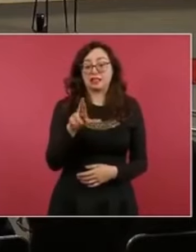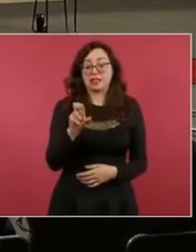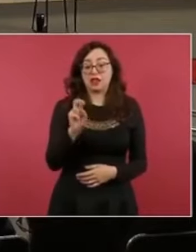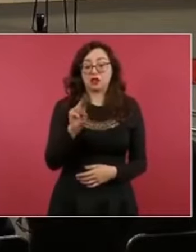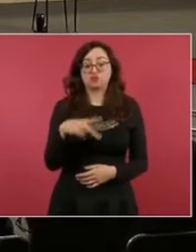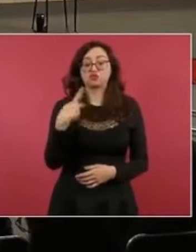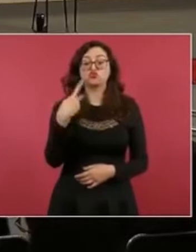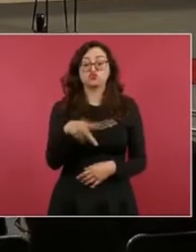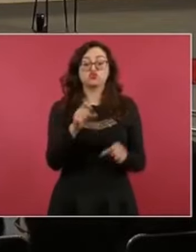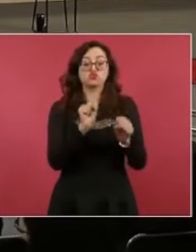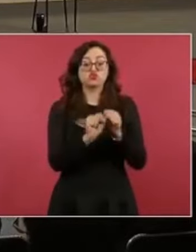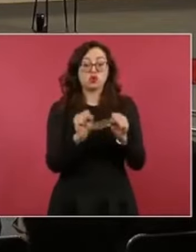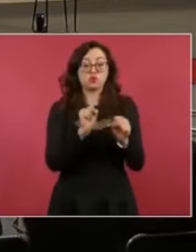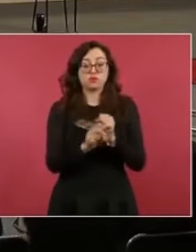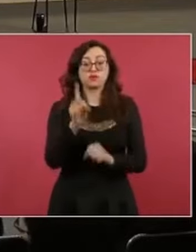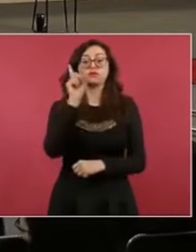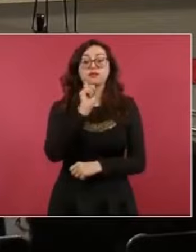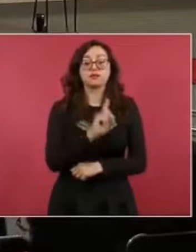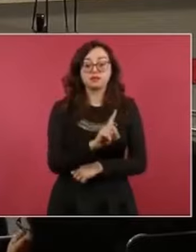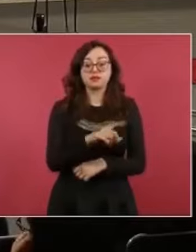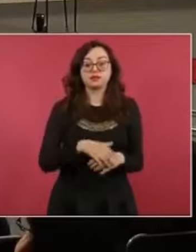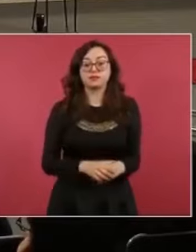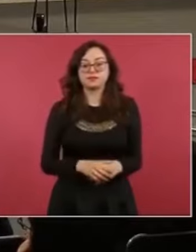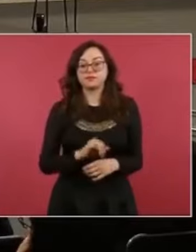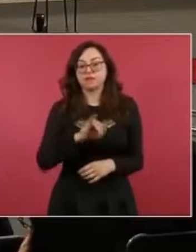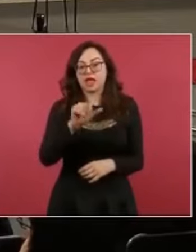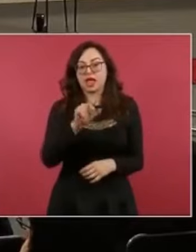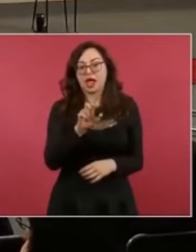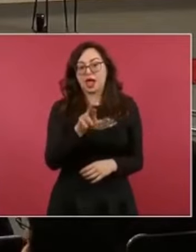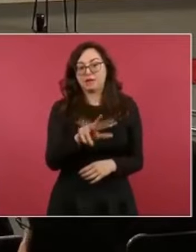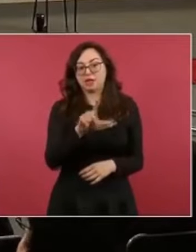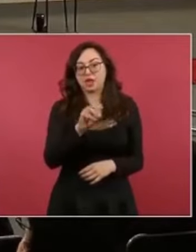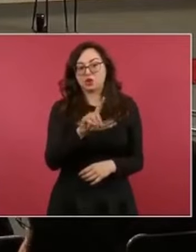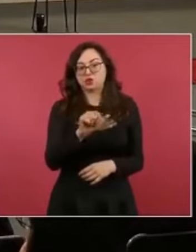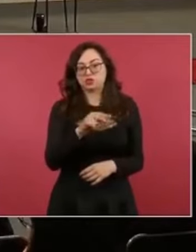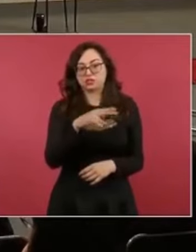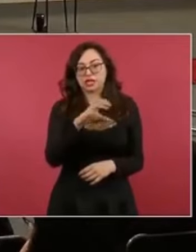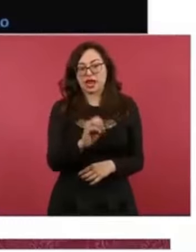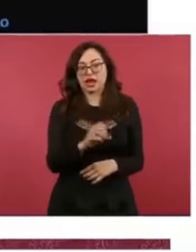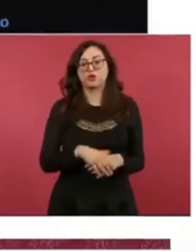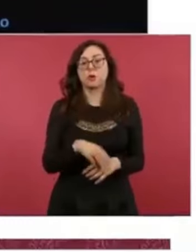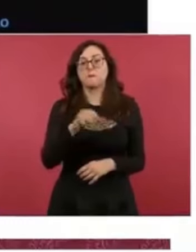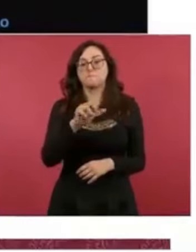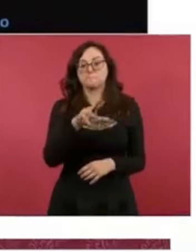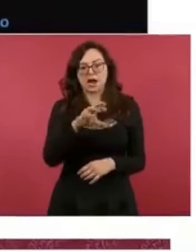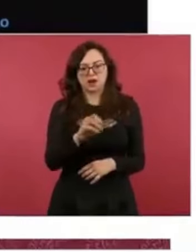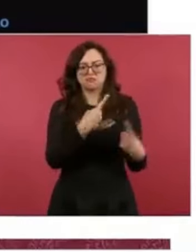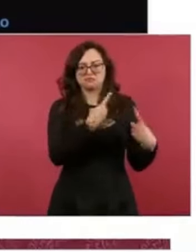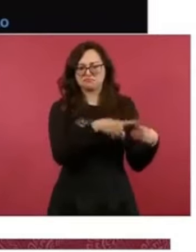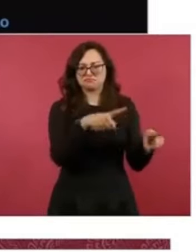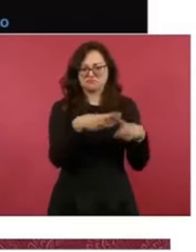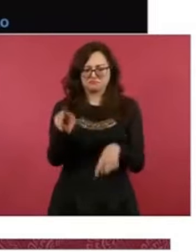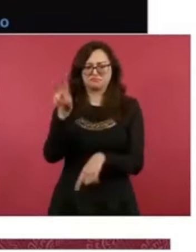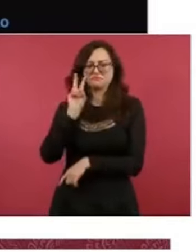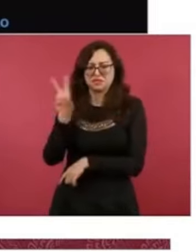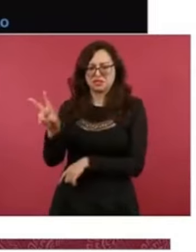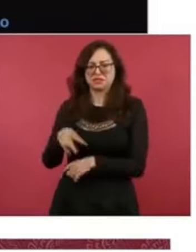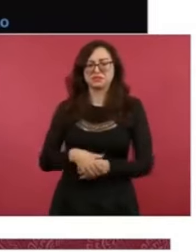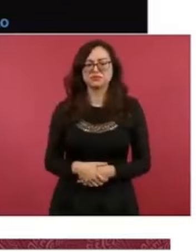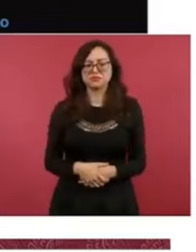Campo, América Rangel, Javier Lozano, Jorge Triana, Marco Cortés y la candidata de la oposición,